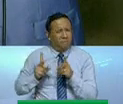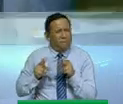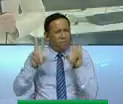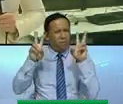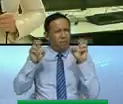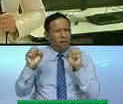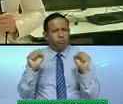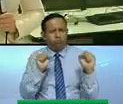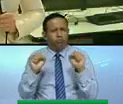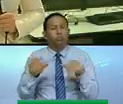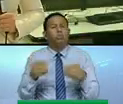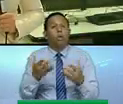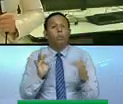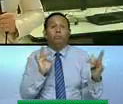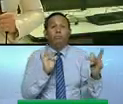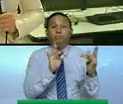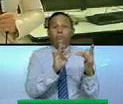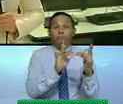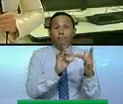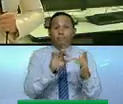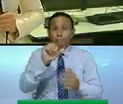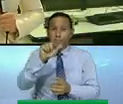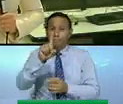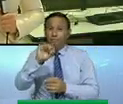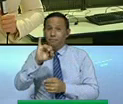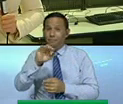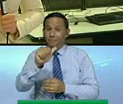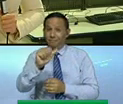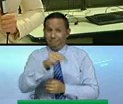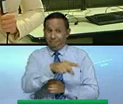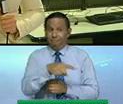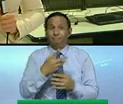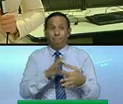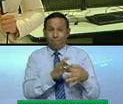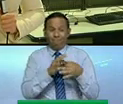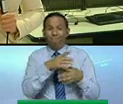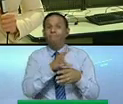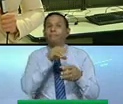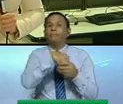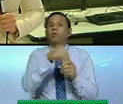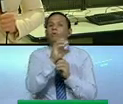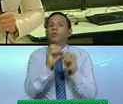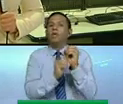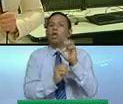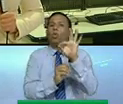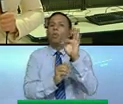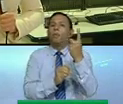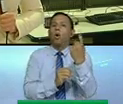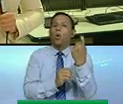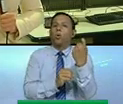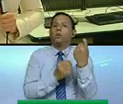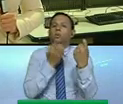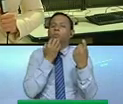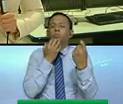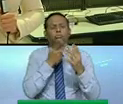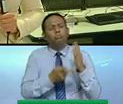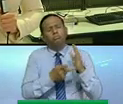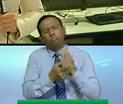enlazamos con Adriana Peralta, quien se encuentra en las instalaciones del ECU 911. Adriana, por favor, adelante con tu reporte.